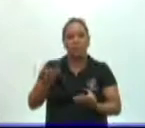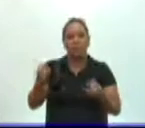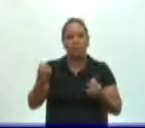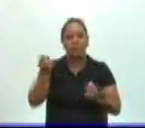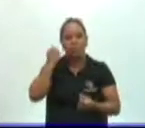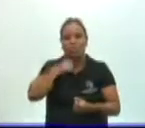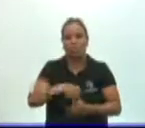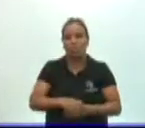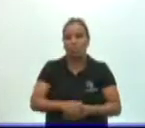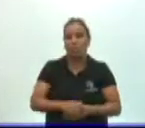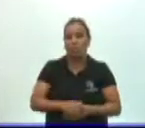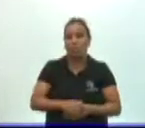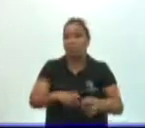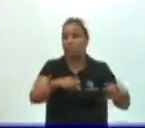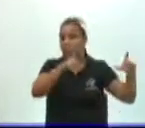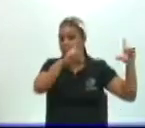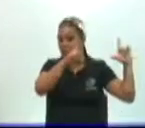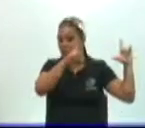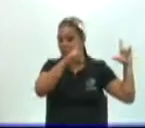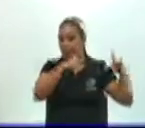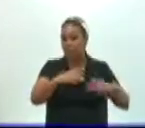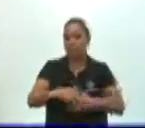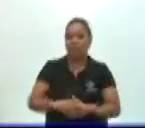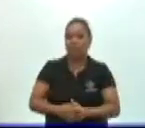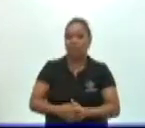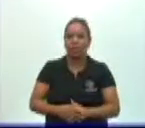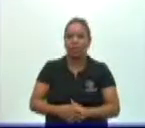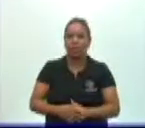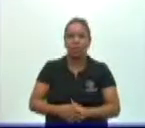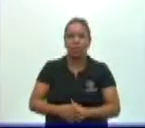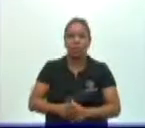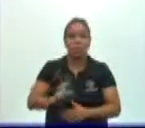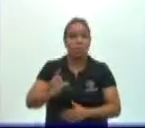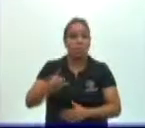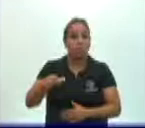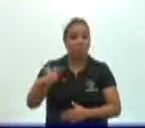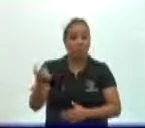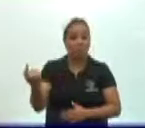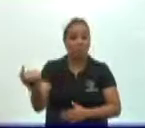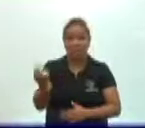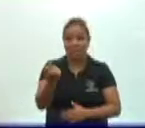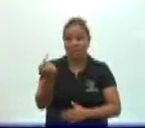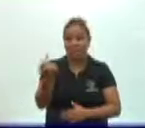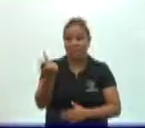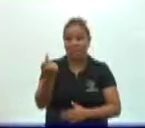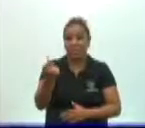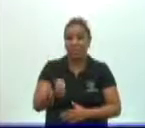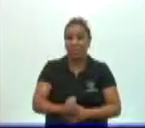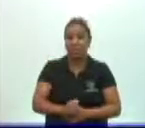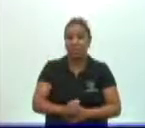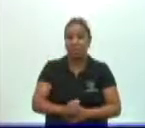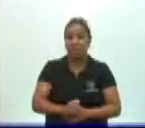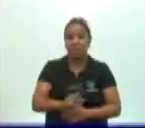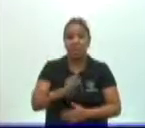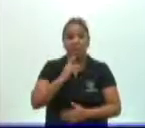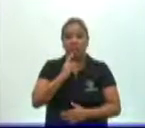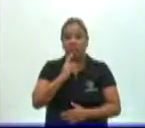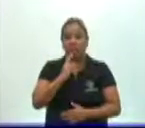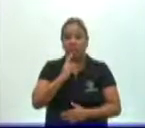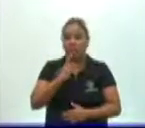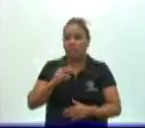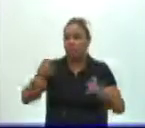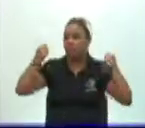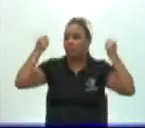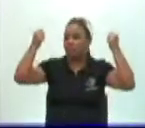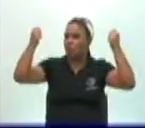En pantalla está apareciendo cuál sería la principal consecuencia de la sublevación de los